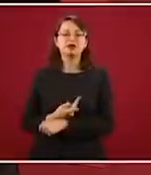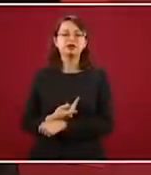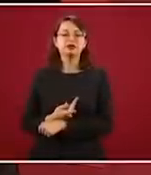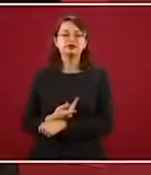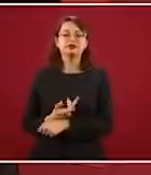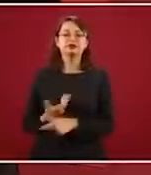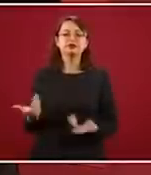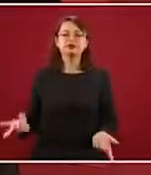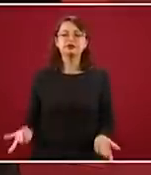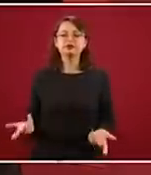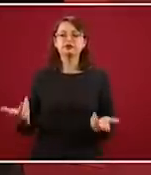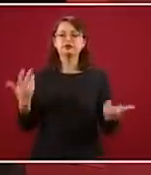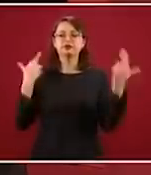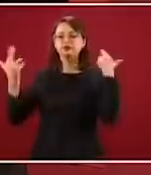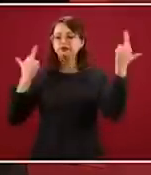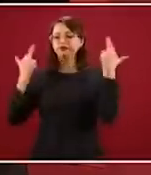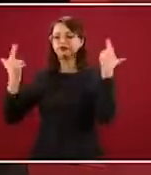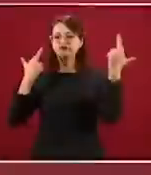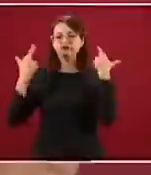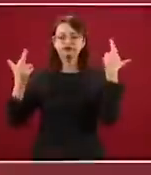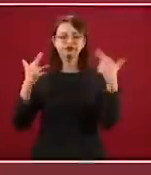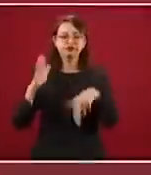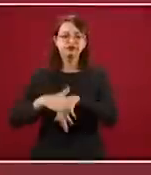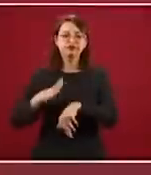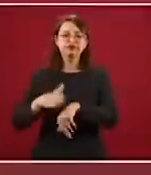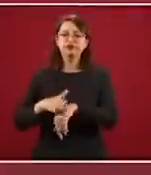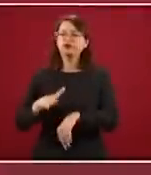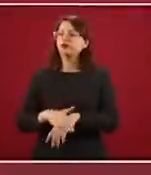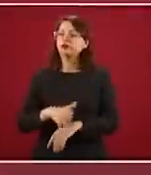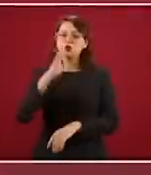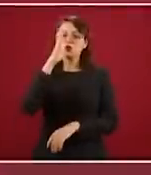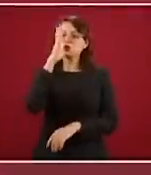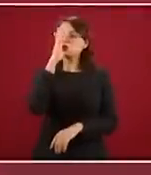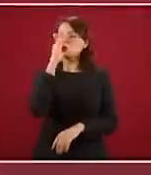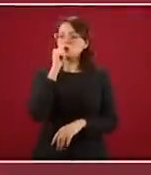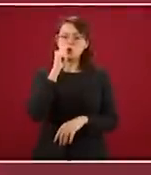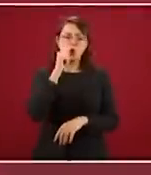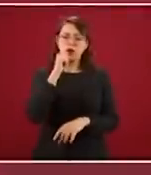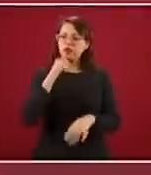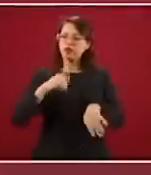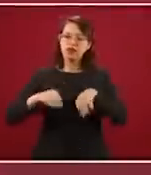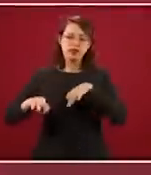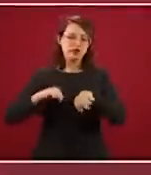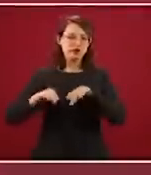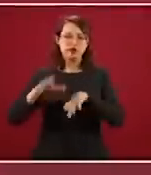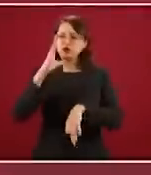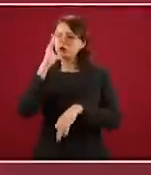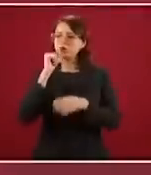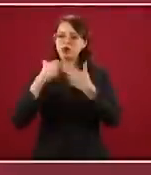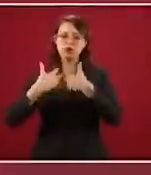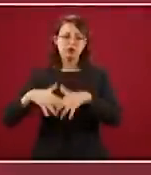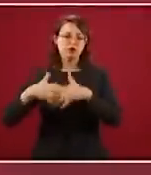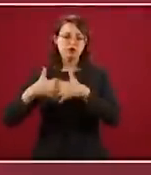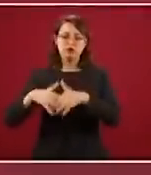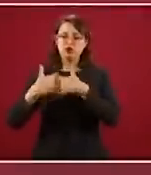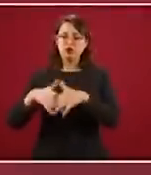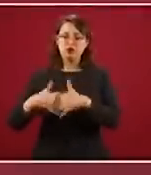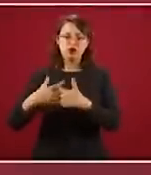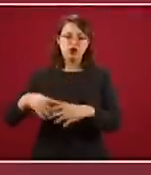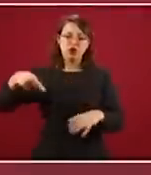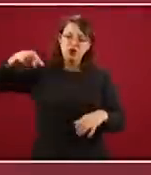se emite una señal de alerta y se suspende la producción de petróleo, se cierran los